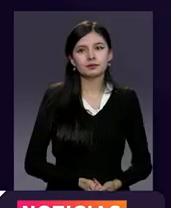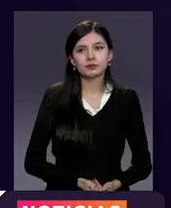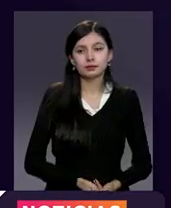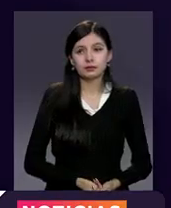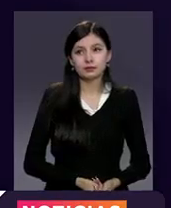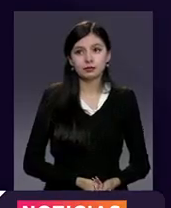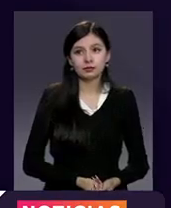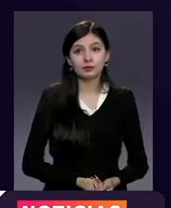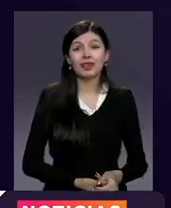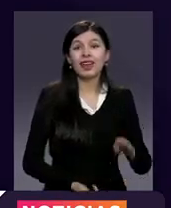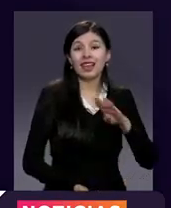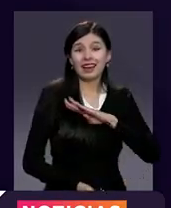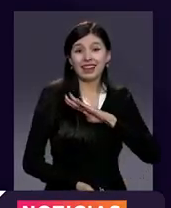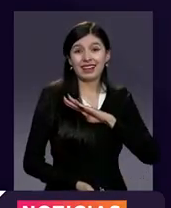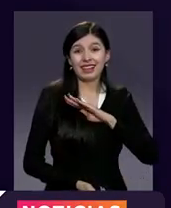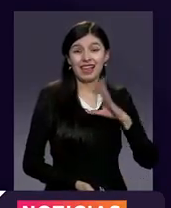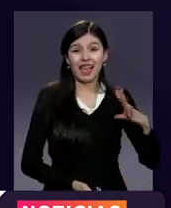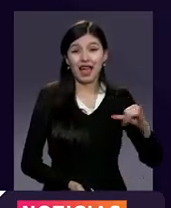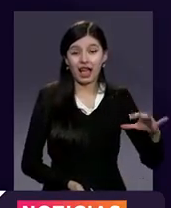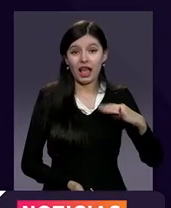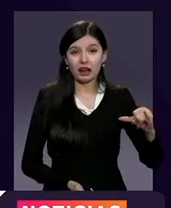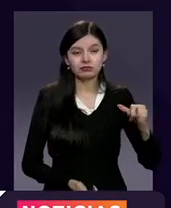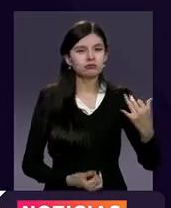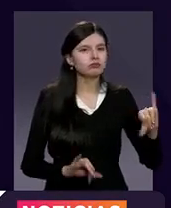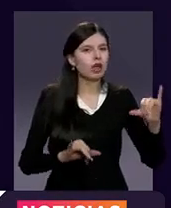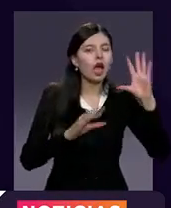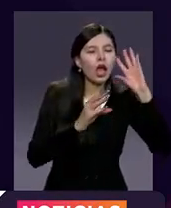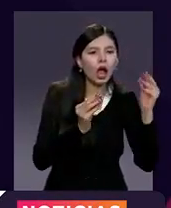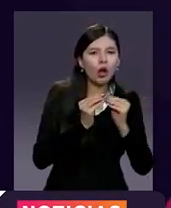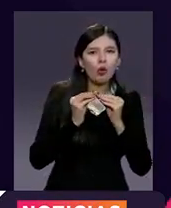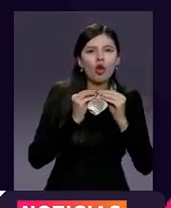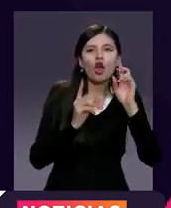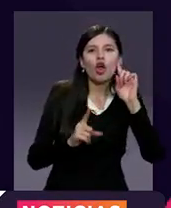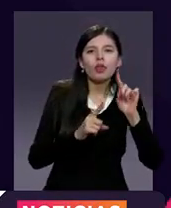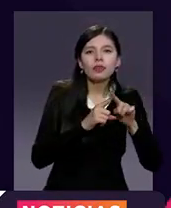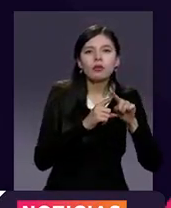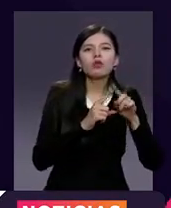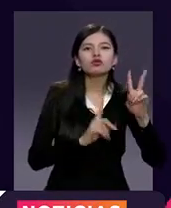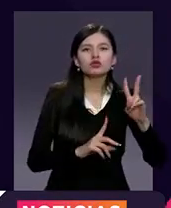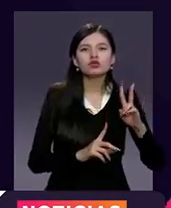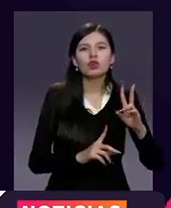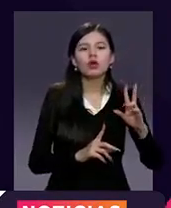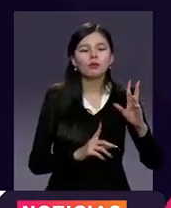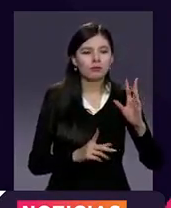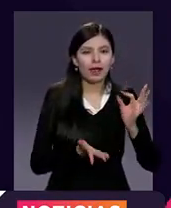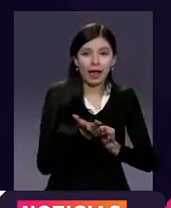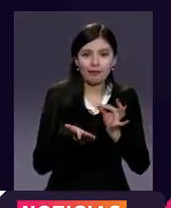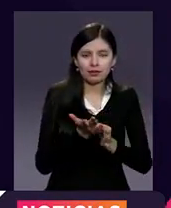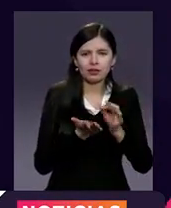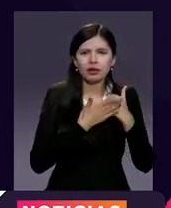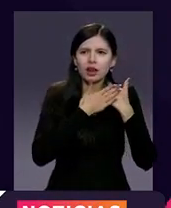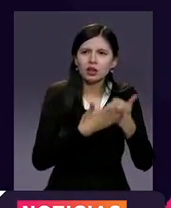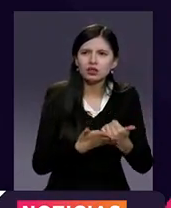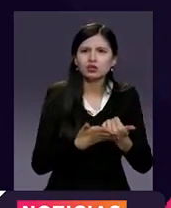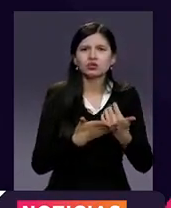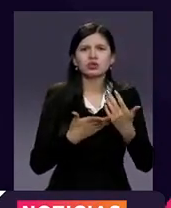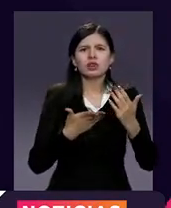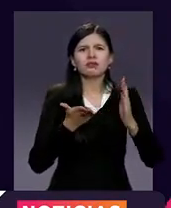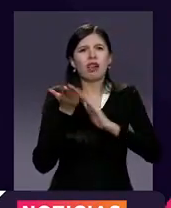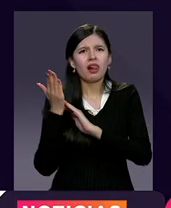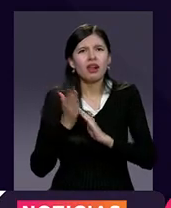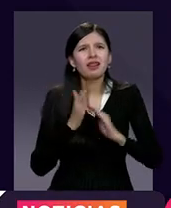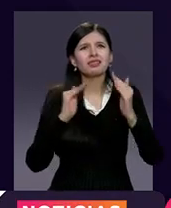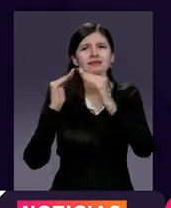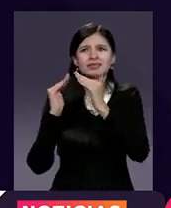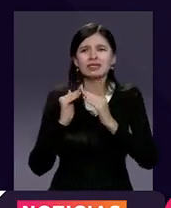La alcaldía de Cali llegó a un acuerdo para respaldar a la capital del Valle del Cauca en las coberturas de la póliza de daños materiales de saboteo y